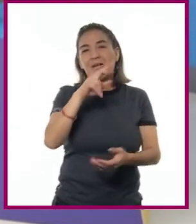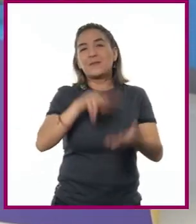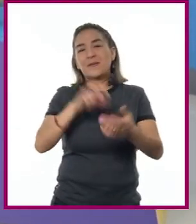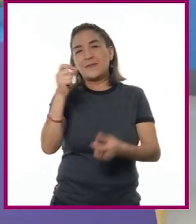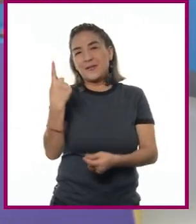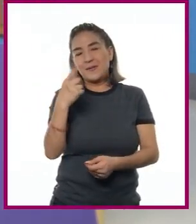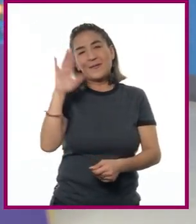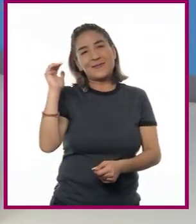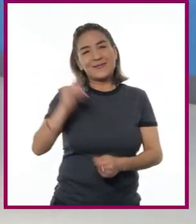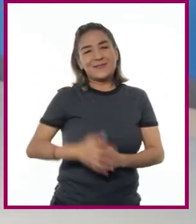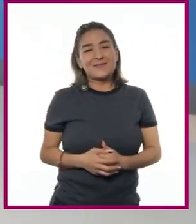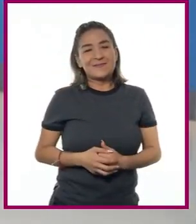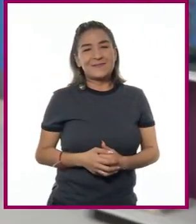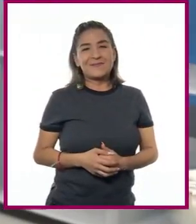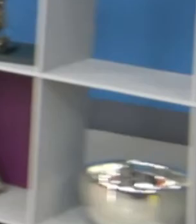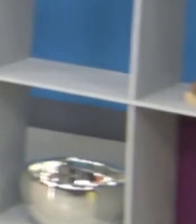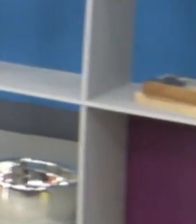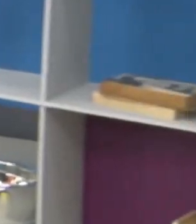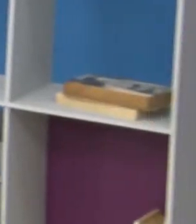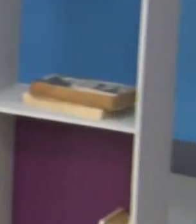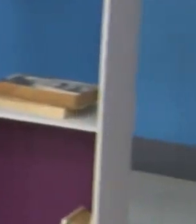¡Hasta la próxima!